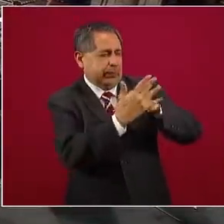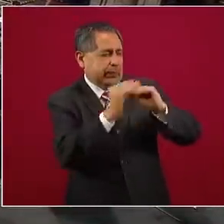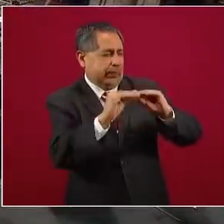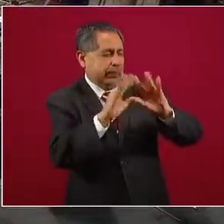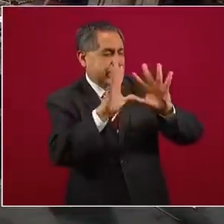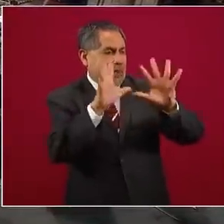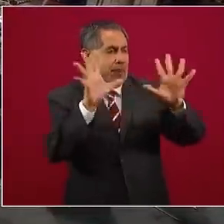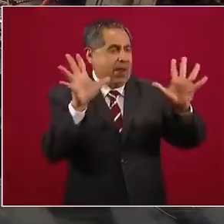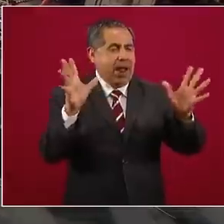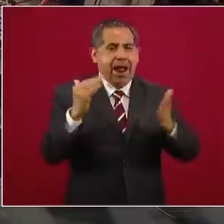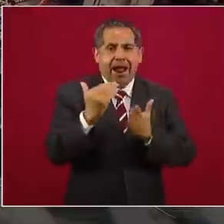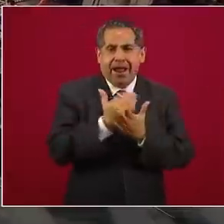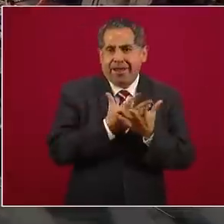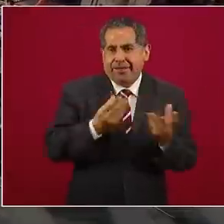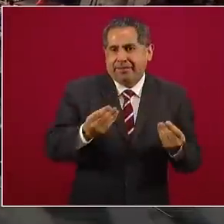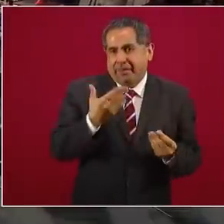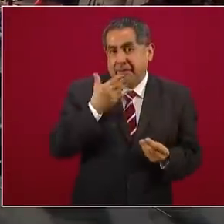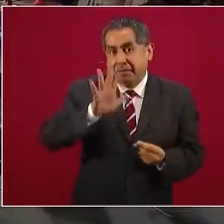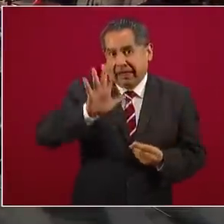Y